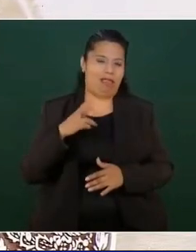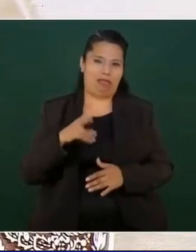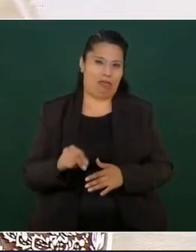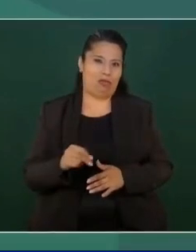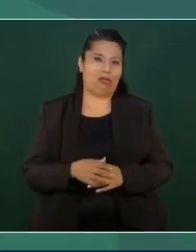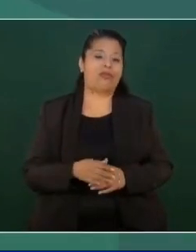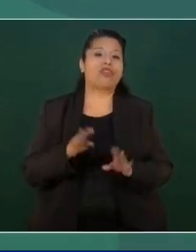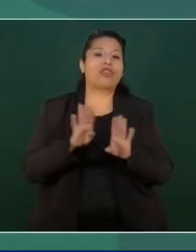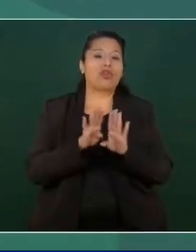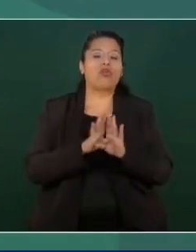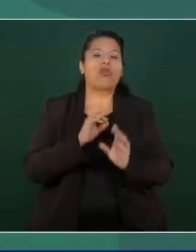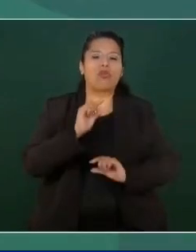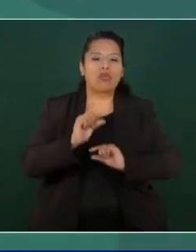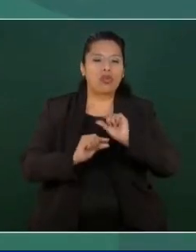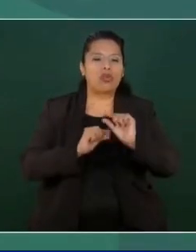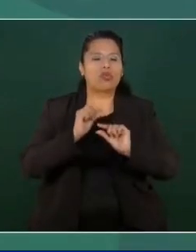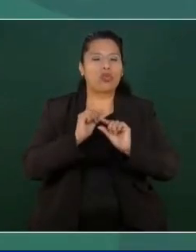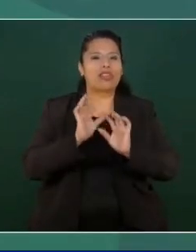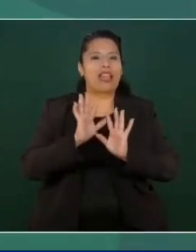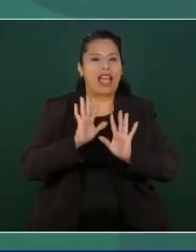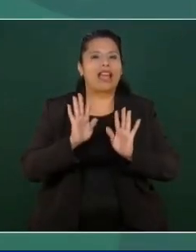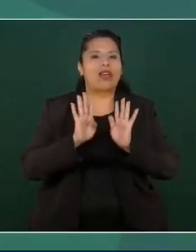vamos saliendo